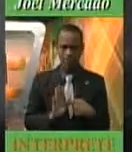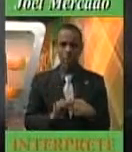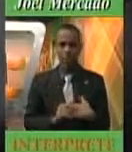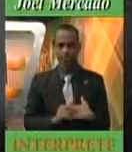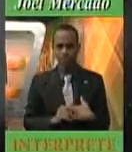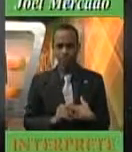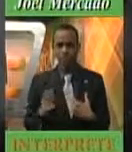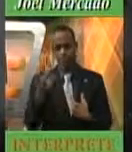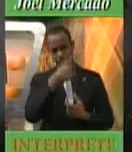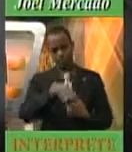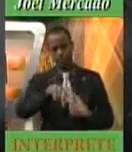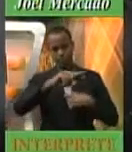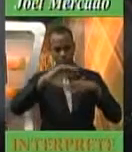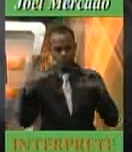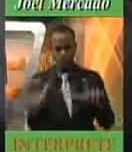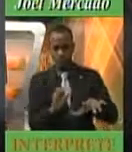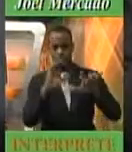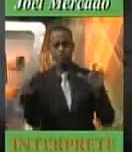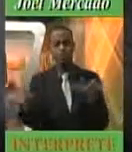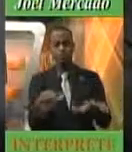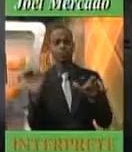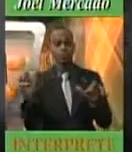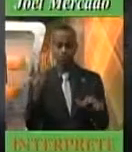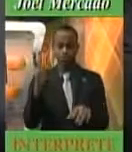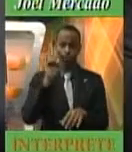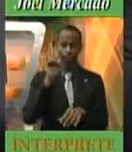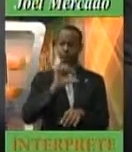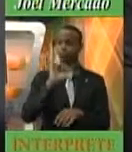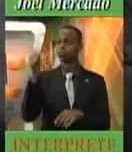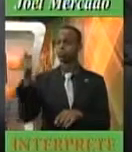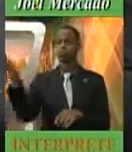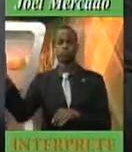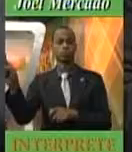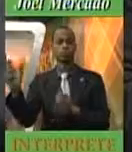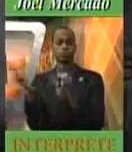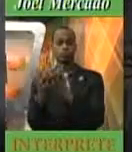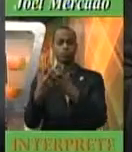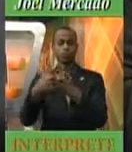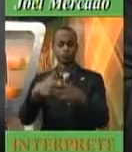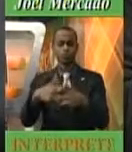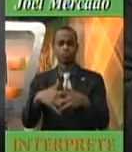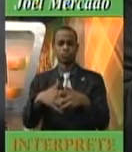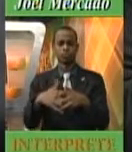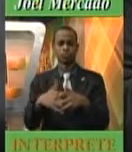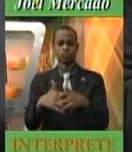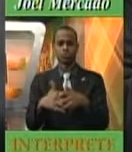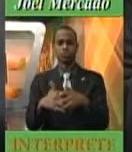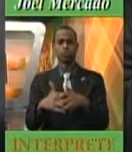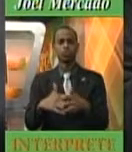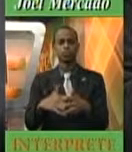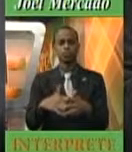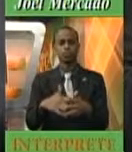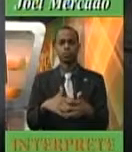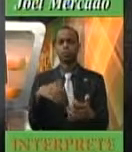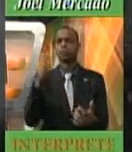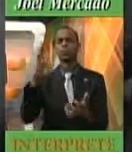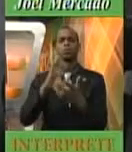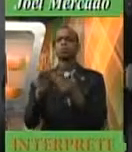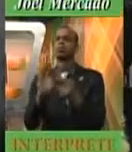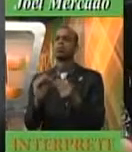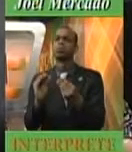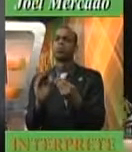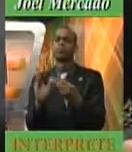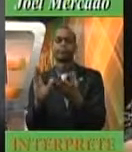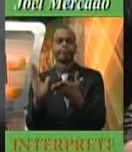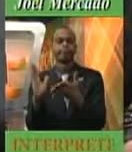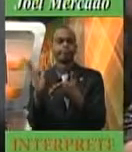sean la locomotora de este viaje, a ver si los otros se alinean. Pero van a salir distorsiones, van a